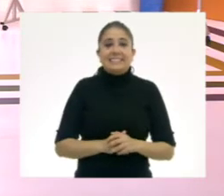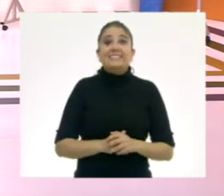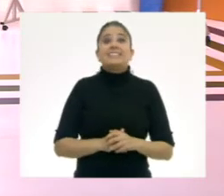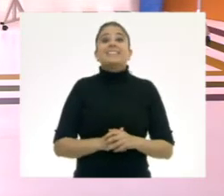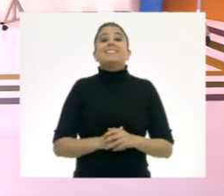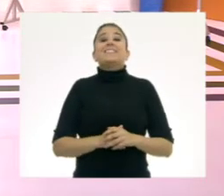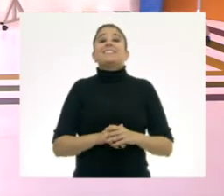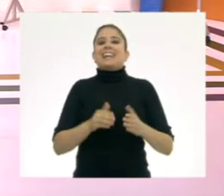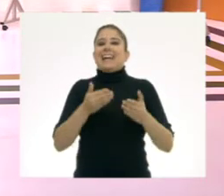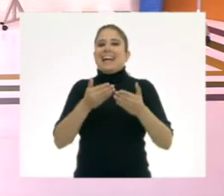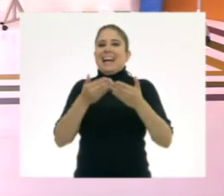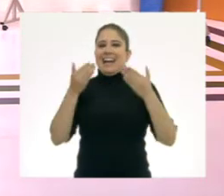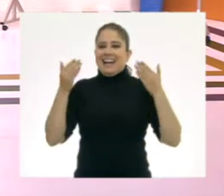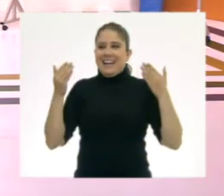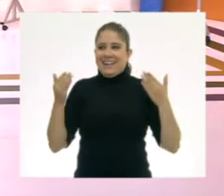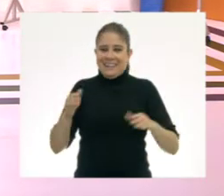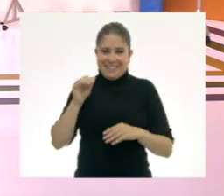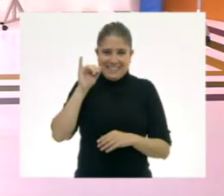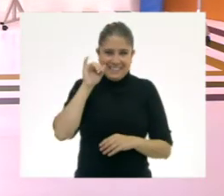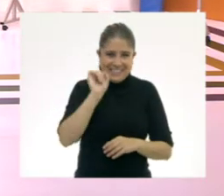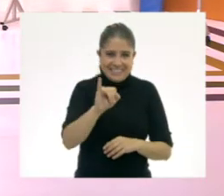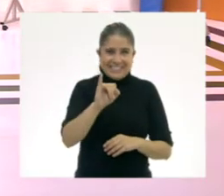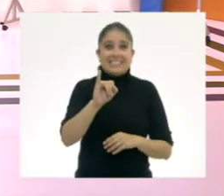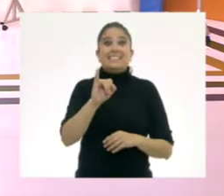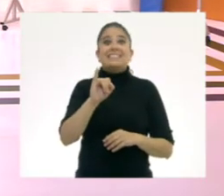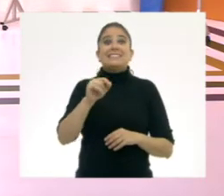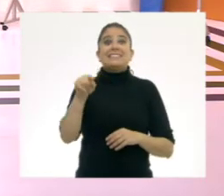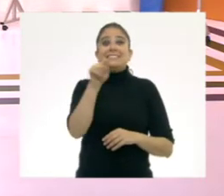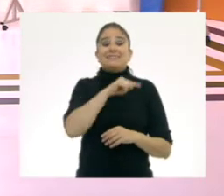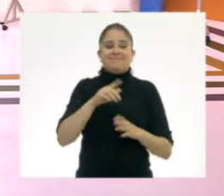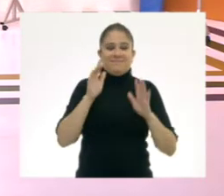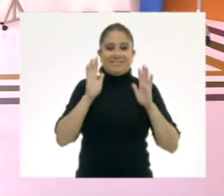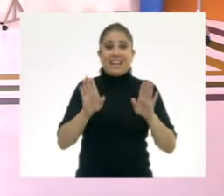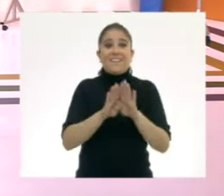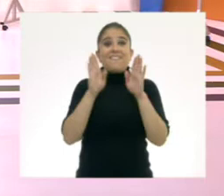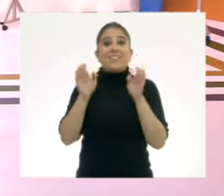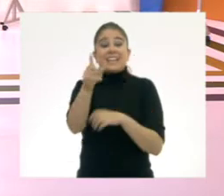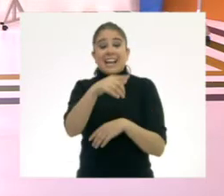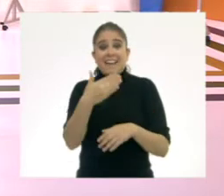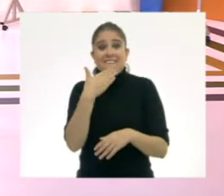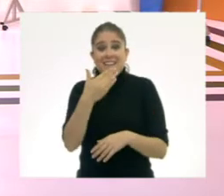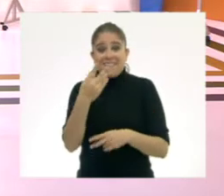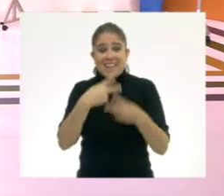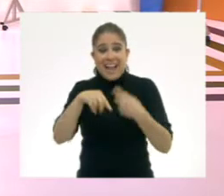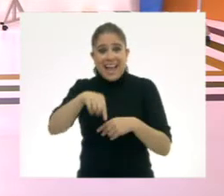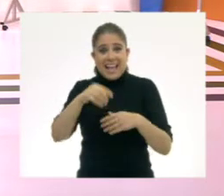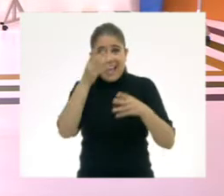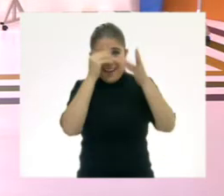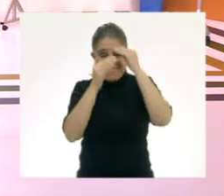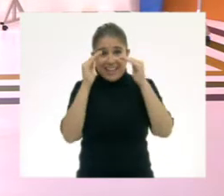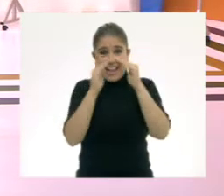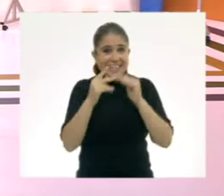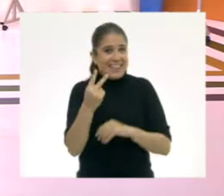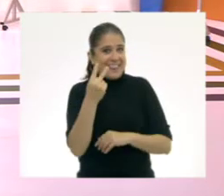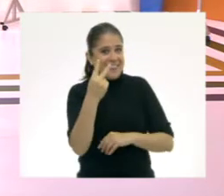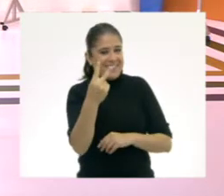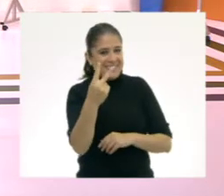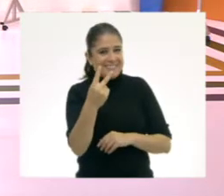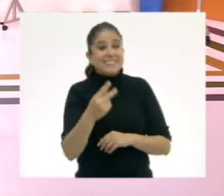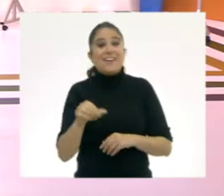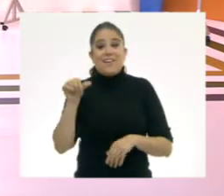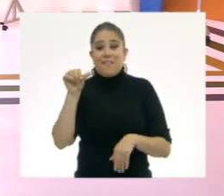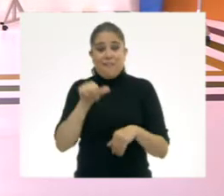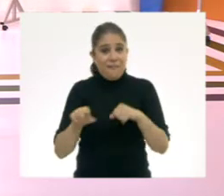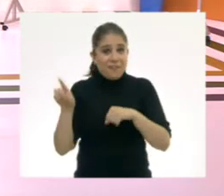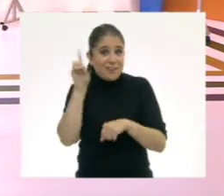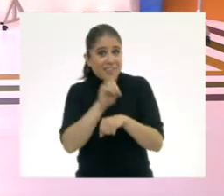Ahora sí. ¿Cómo están? Qué bueno que están con nosotros aquí en Aprende en Casa 2. El día